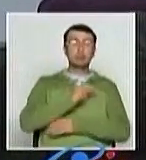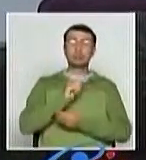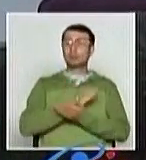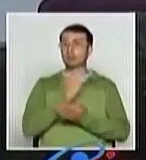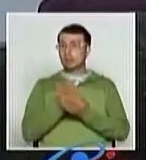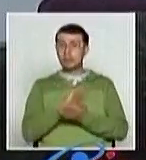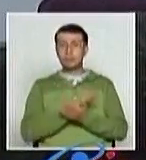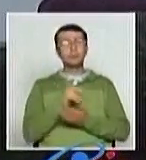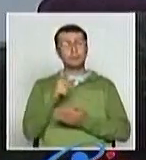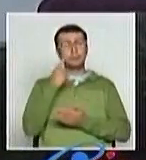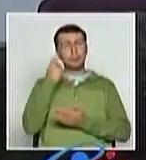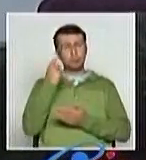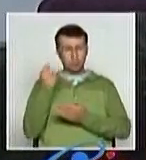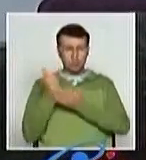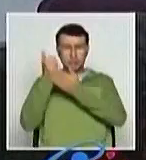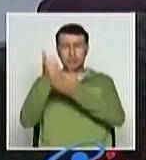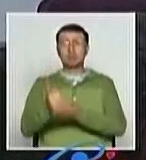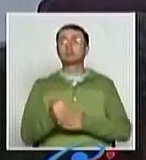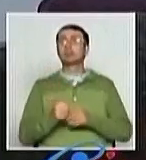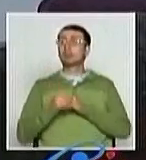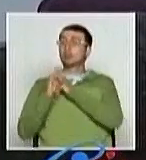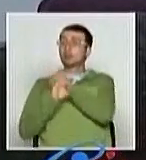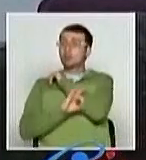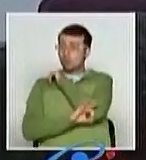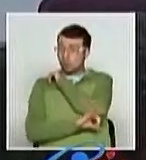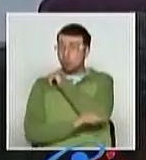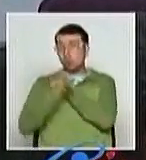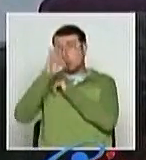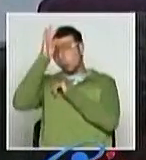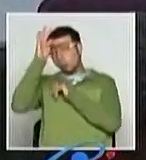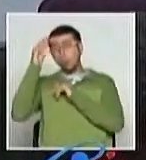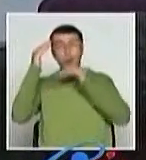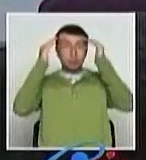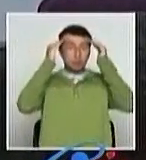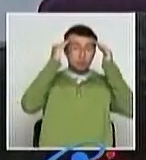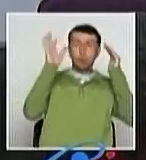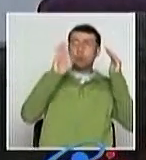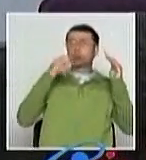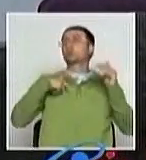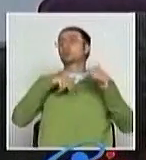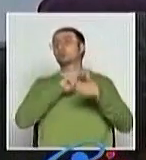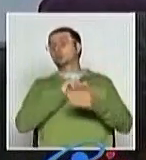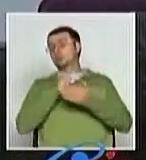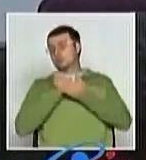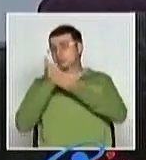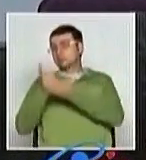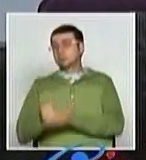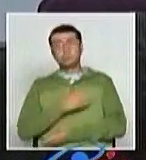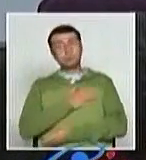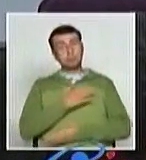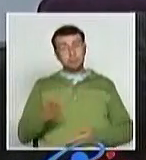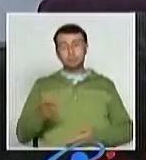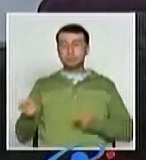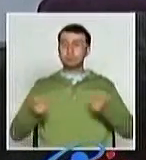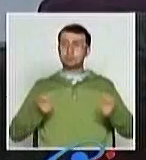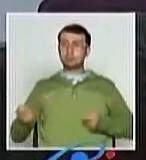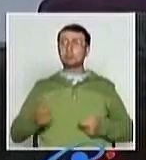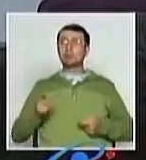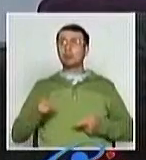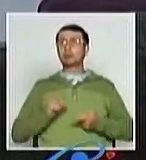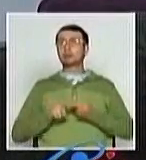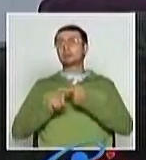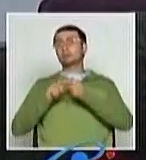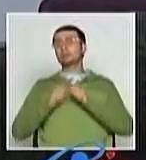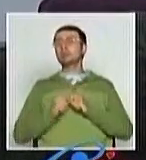que busquen ayuda profesional sea con un psicólogo clínico con un psiquiatra o con nosotros en la clínica de la felicidad que somos psicólogos positivos